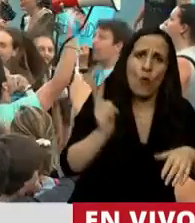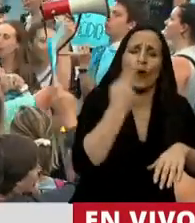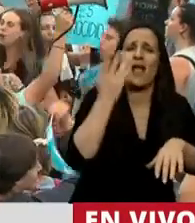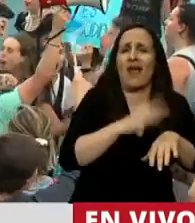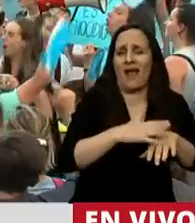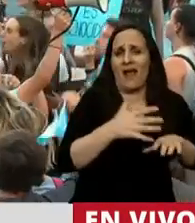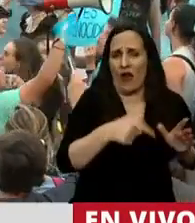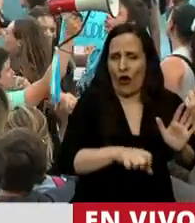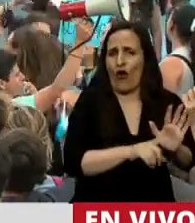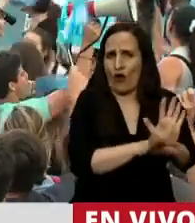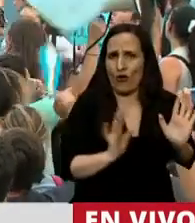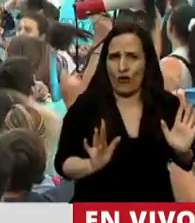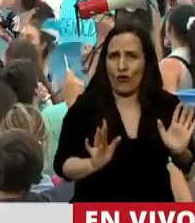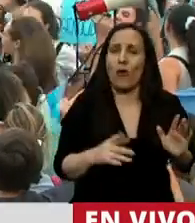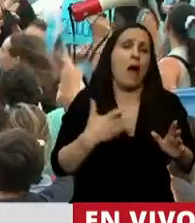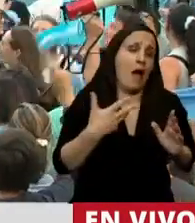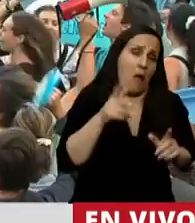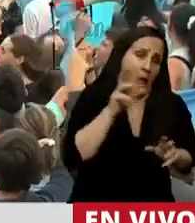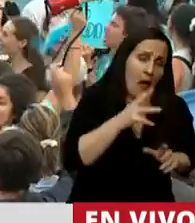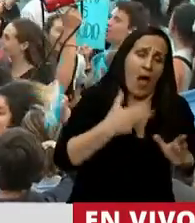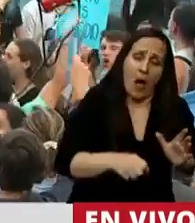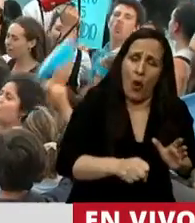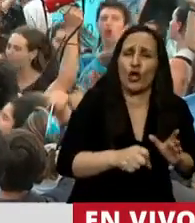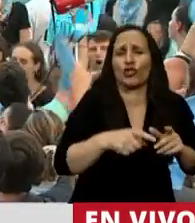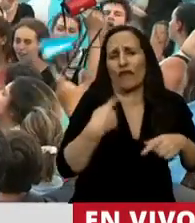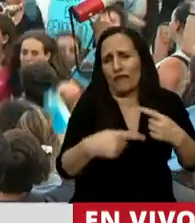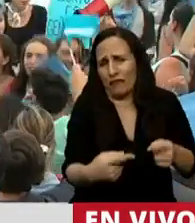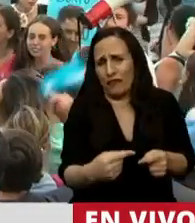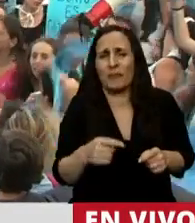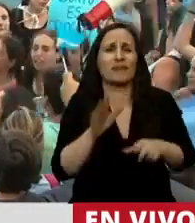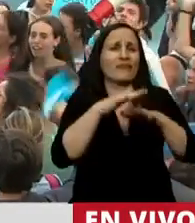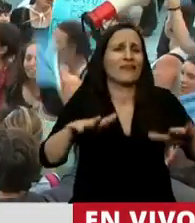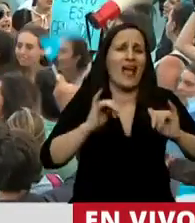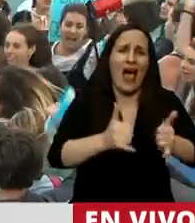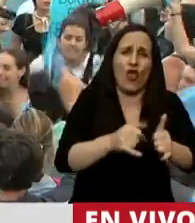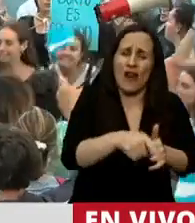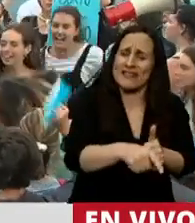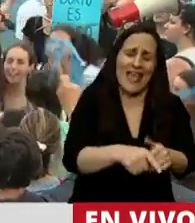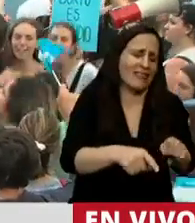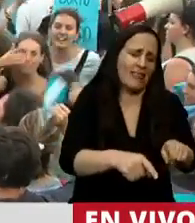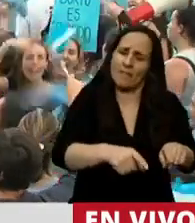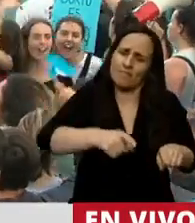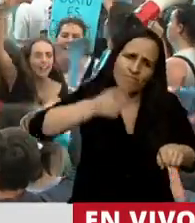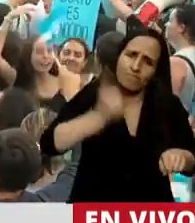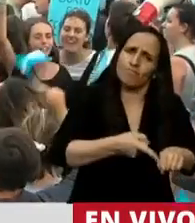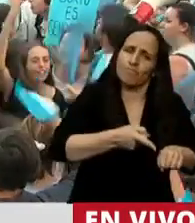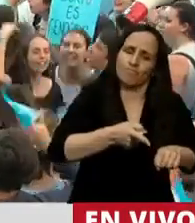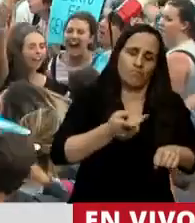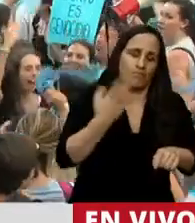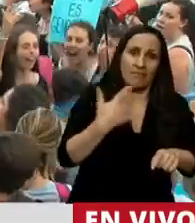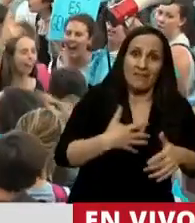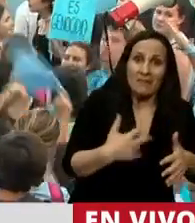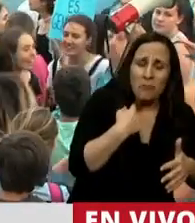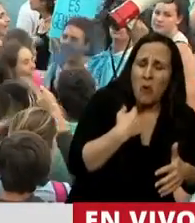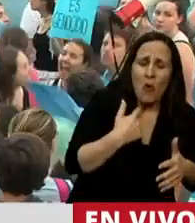murieron en nuestro país. Los abortos siguieron ocurriendo, las niñas adolescentes fueron forzadas a transitar embarazos no